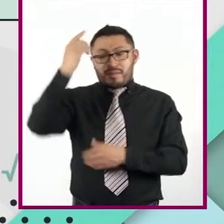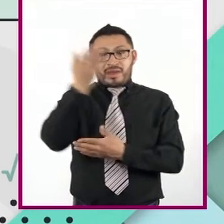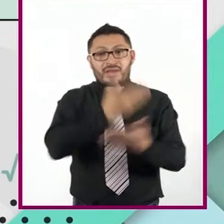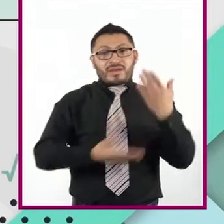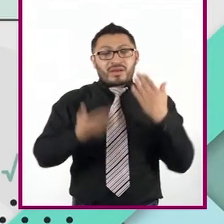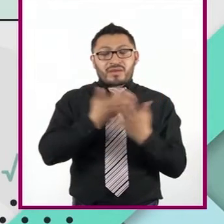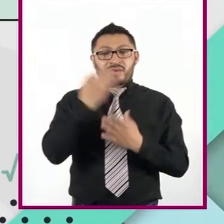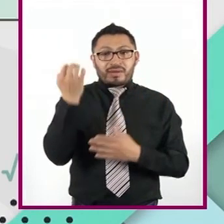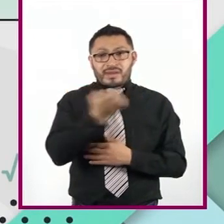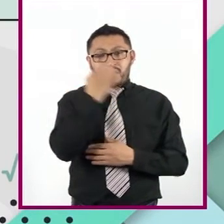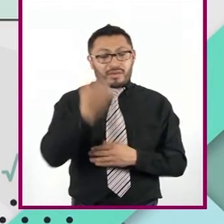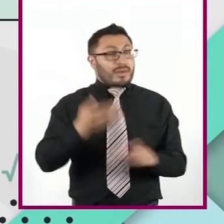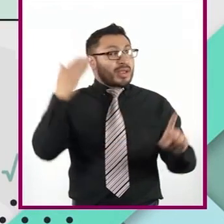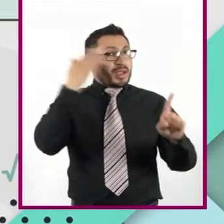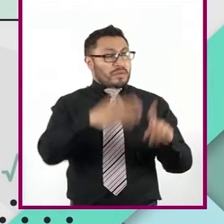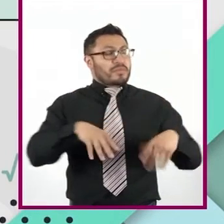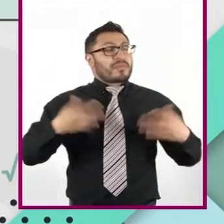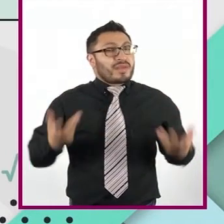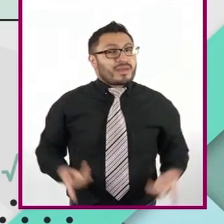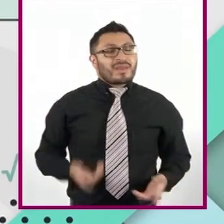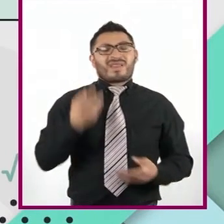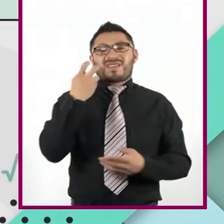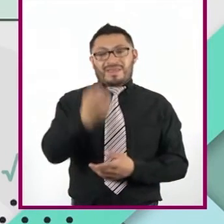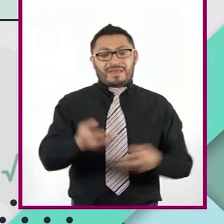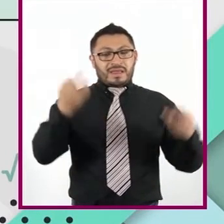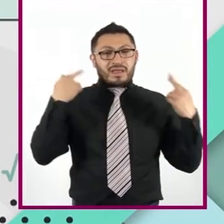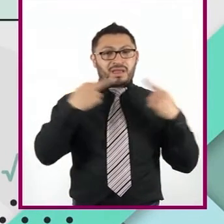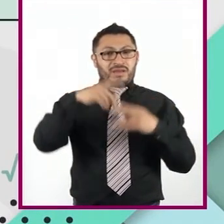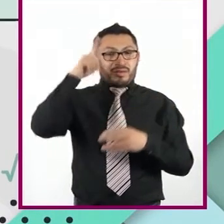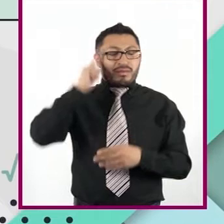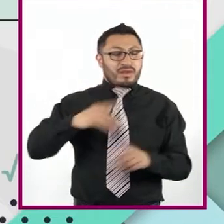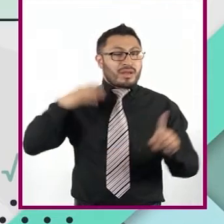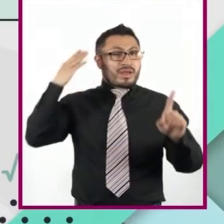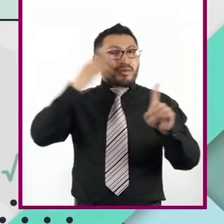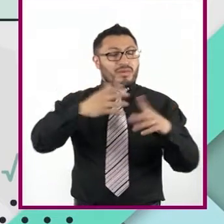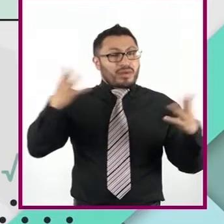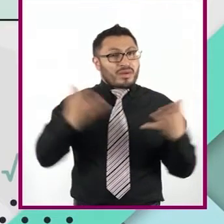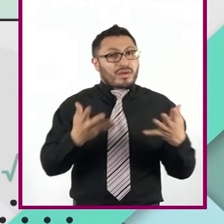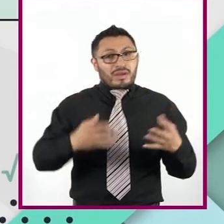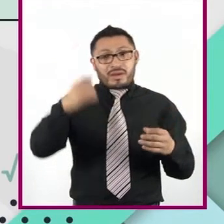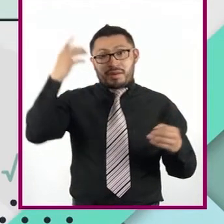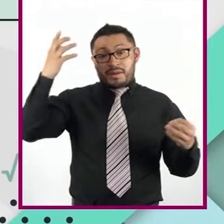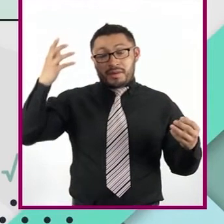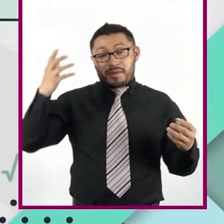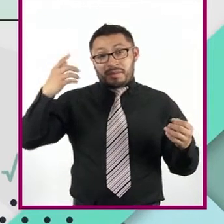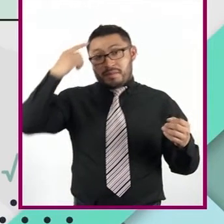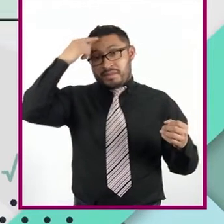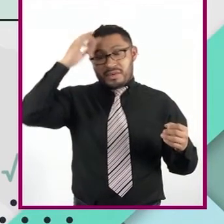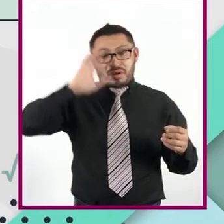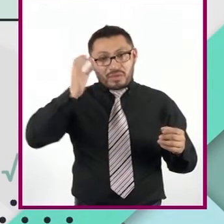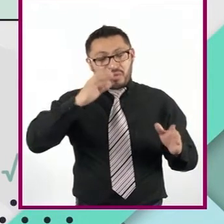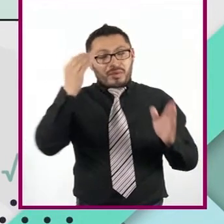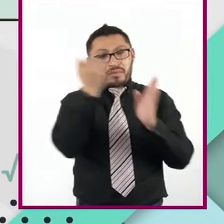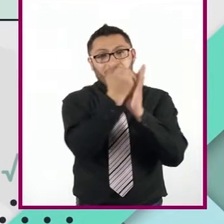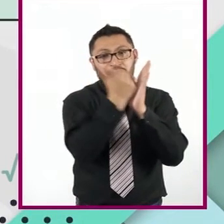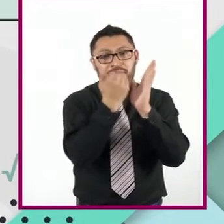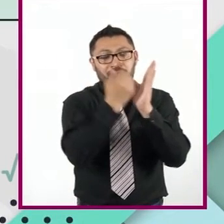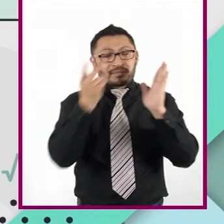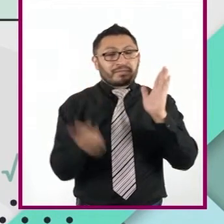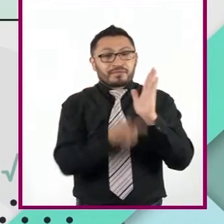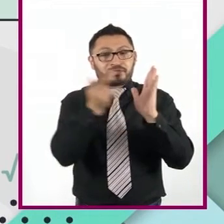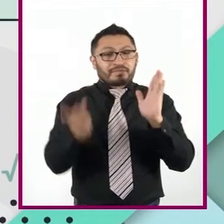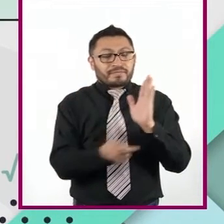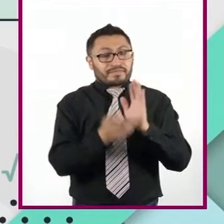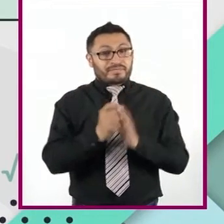escolar. Este objetivo es lo que la profesora busca obtener al crear y aplicar la encuesta a su grupo. Maestra